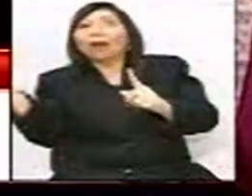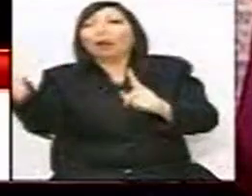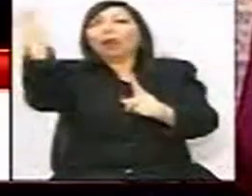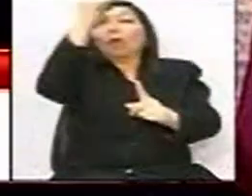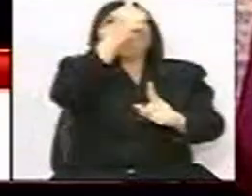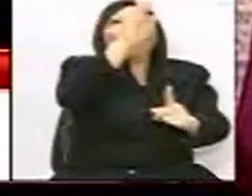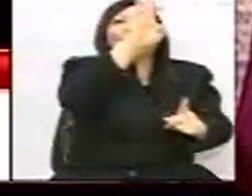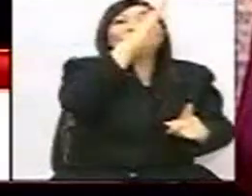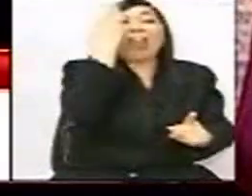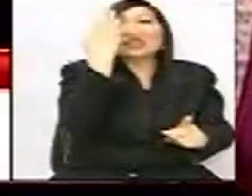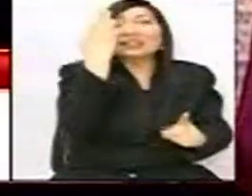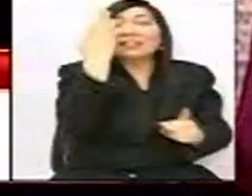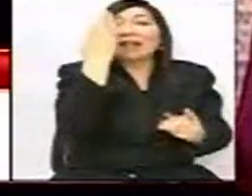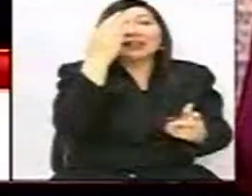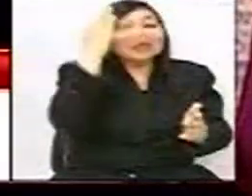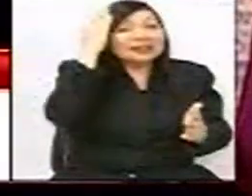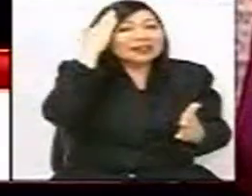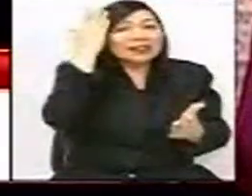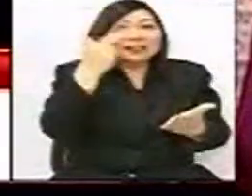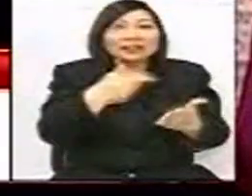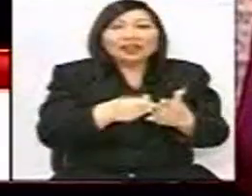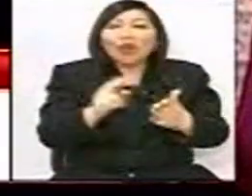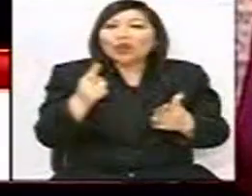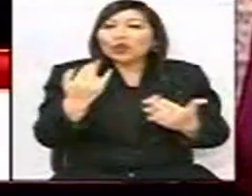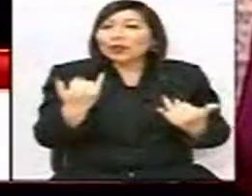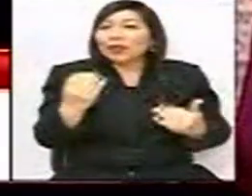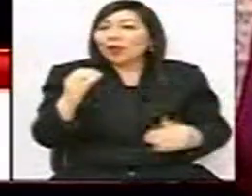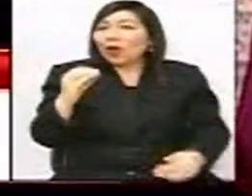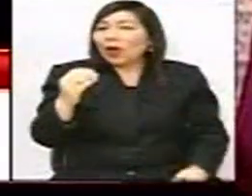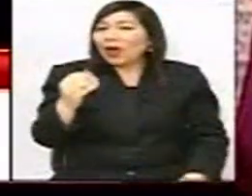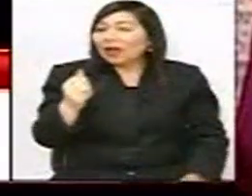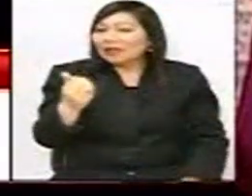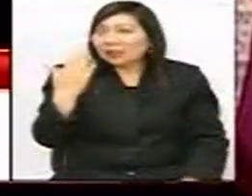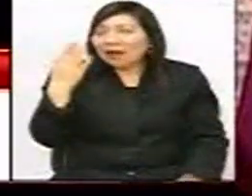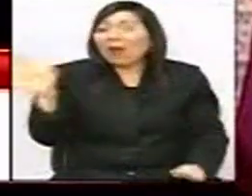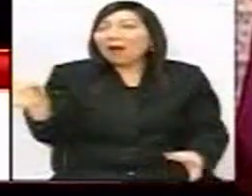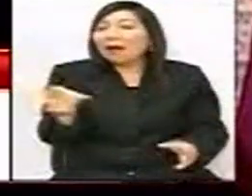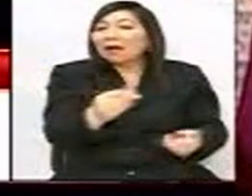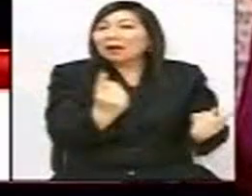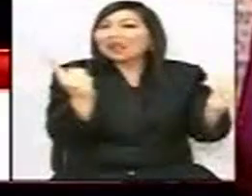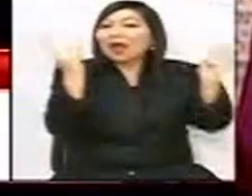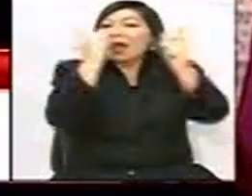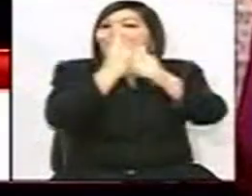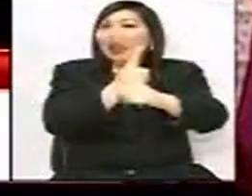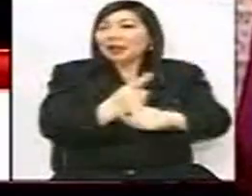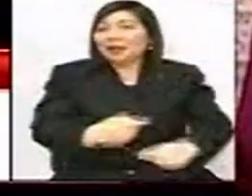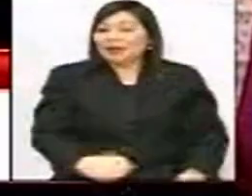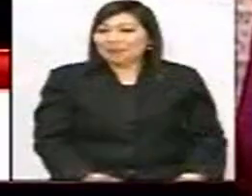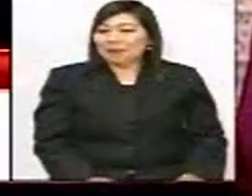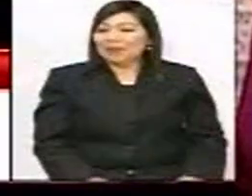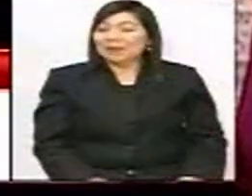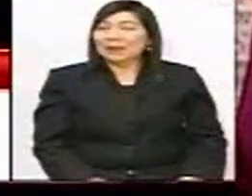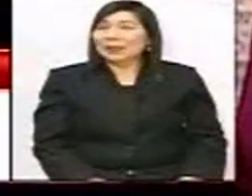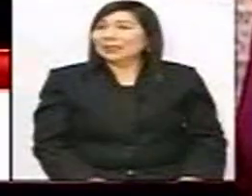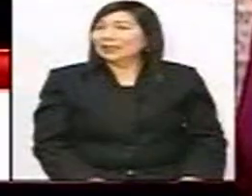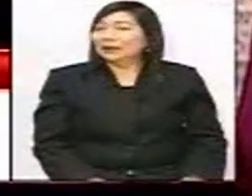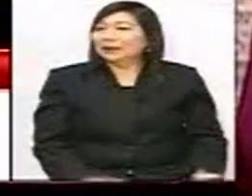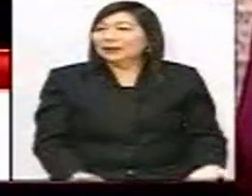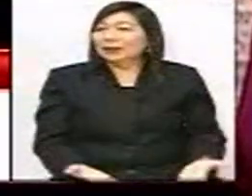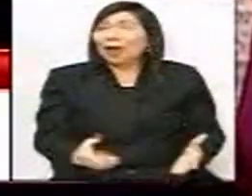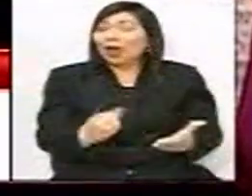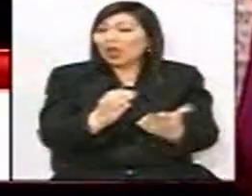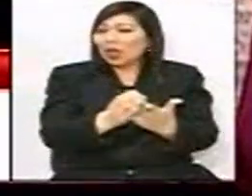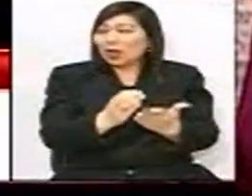los franceses sabían los casos de corrupción de OAS. Sabían los casos de corrupción de OAS. Y en